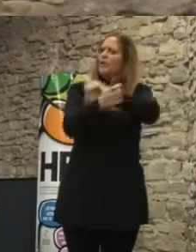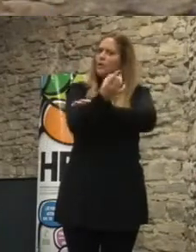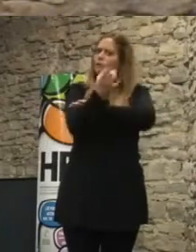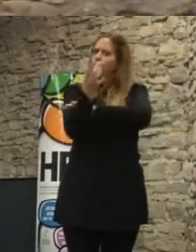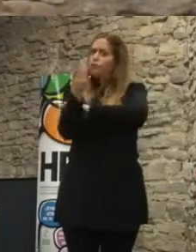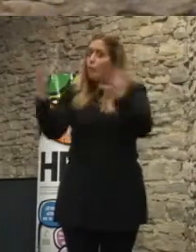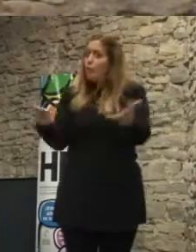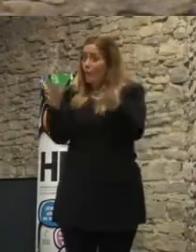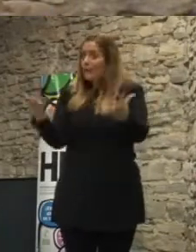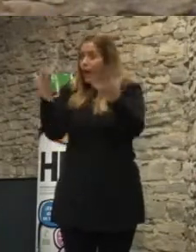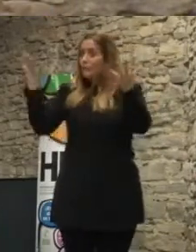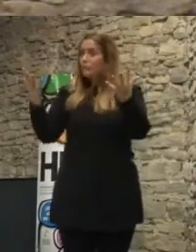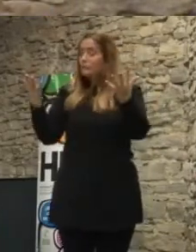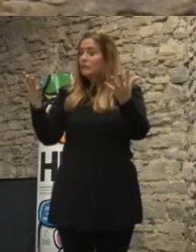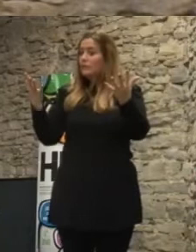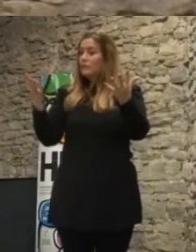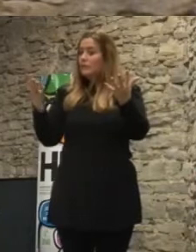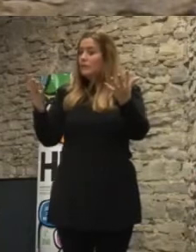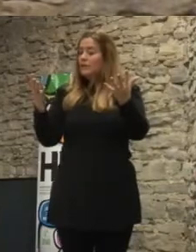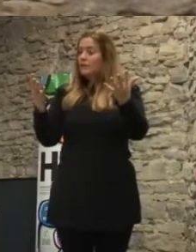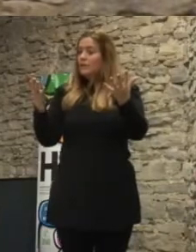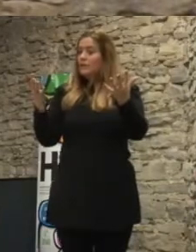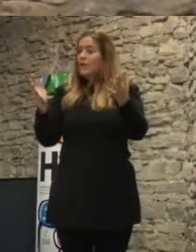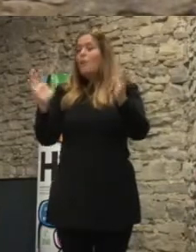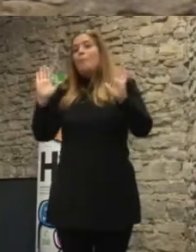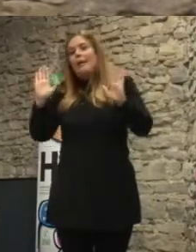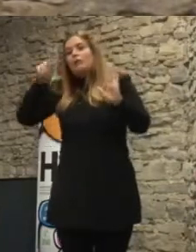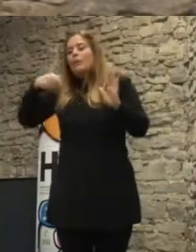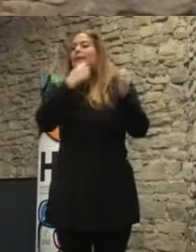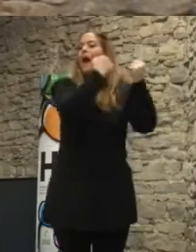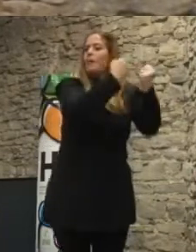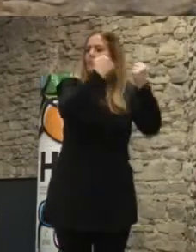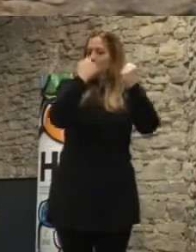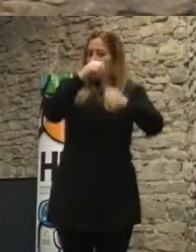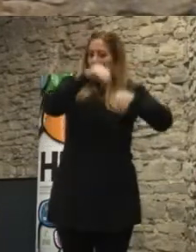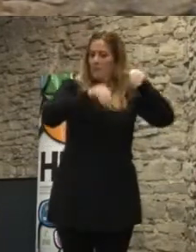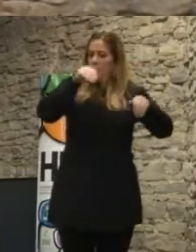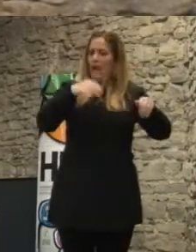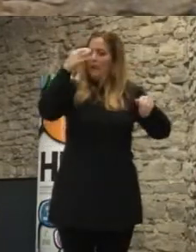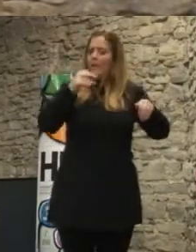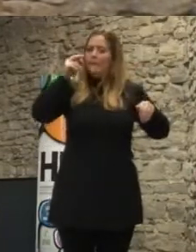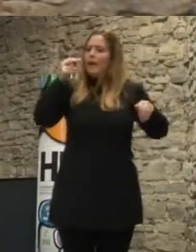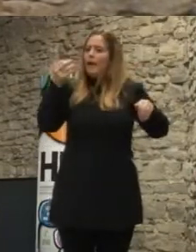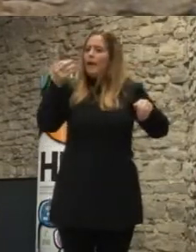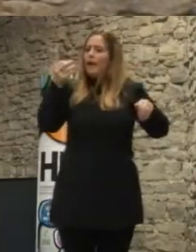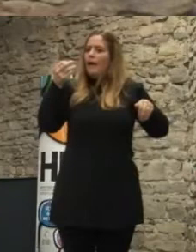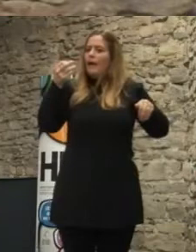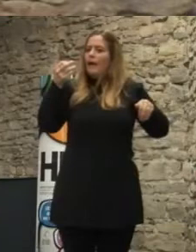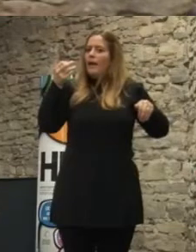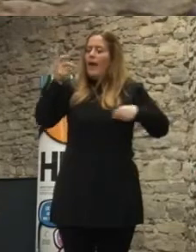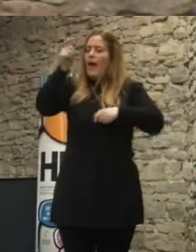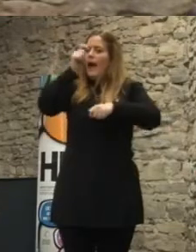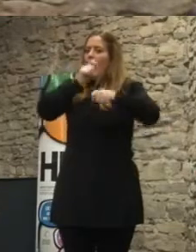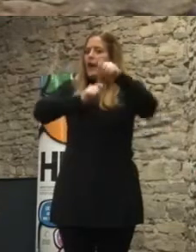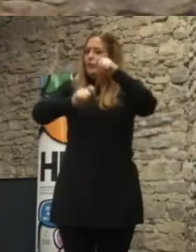lo que sea. Y otra cosa es que yo creo que la Administración democrática tiene que reconocer el hecho democrático y tiene que reconocer